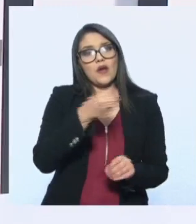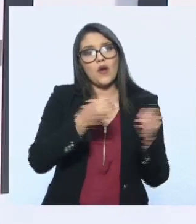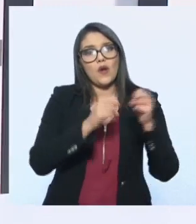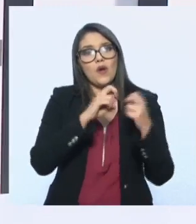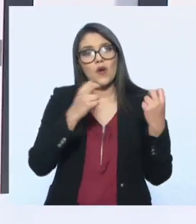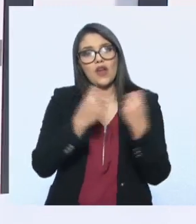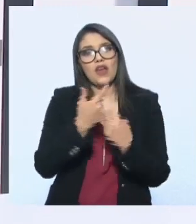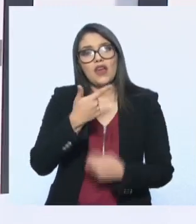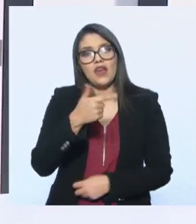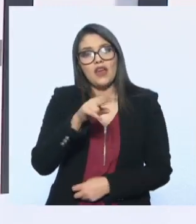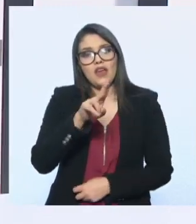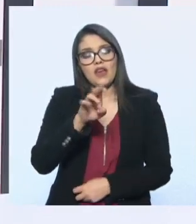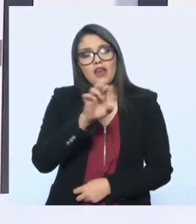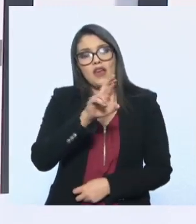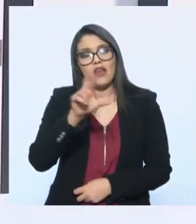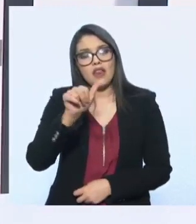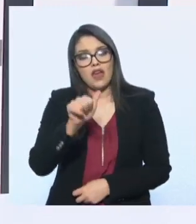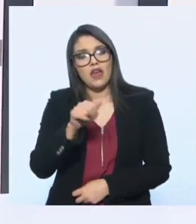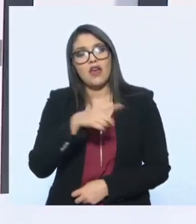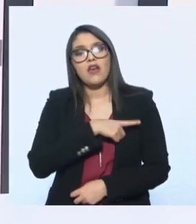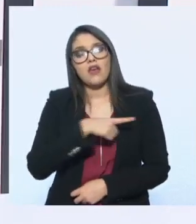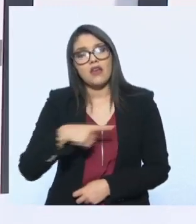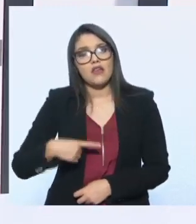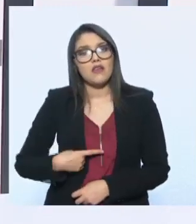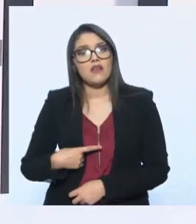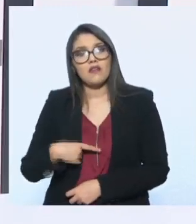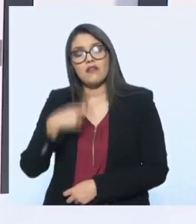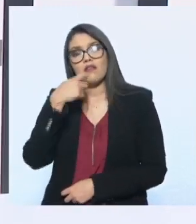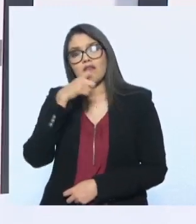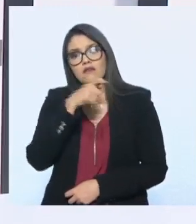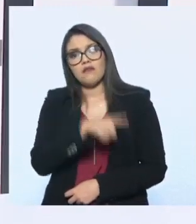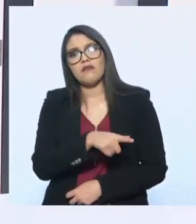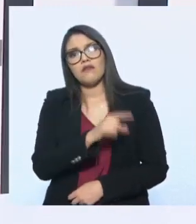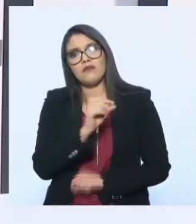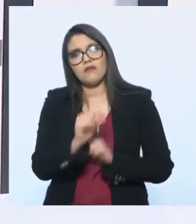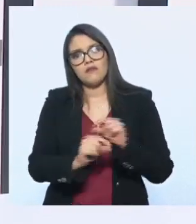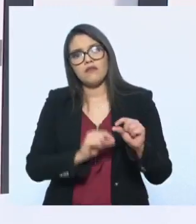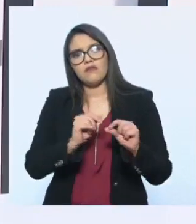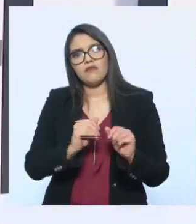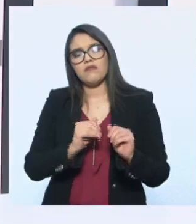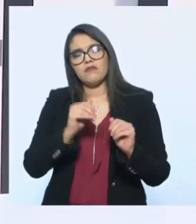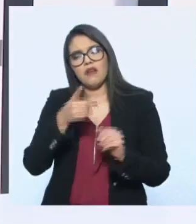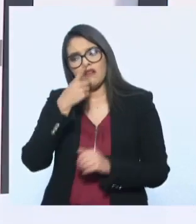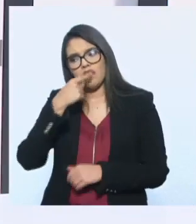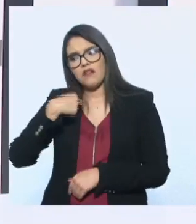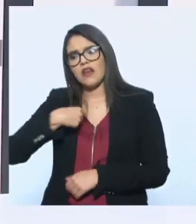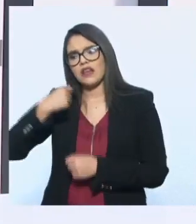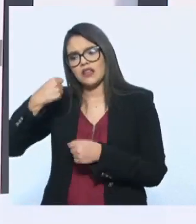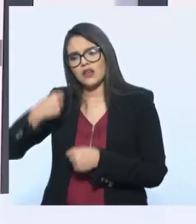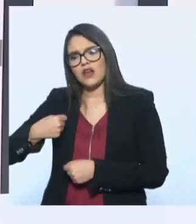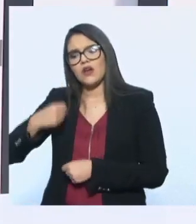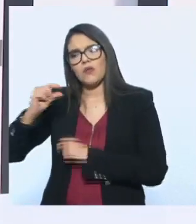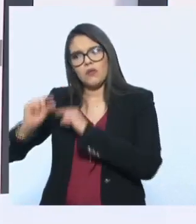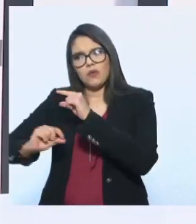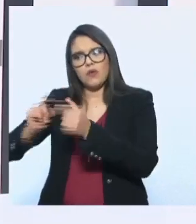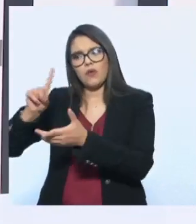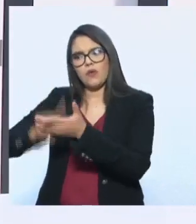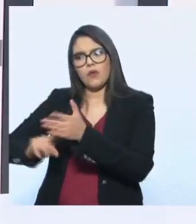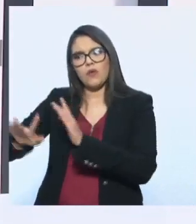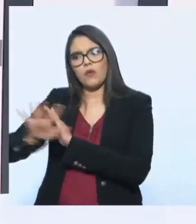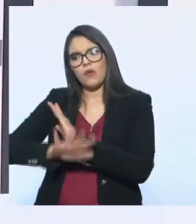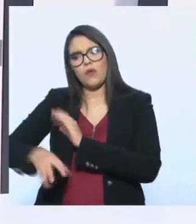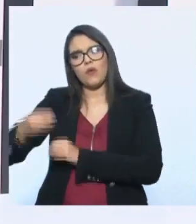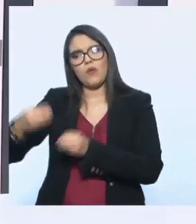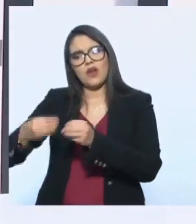se pronuncie o haga algún tipo de pronunciamiento y que nos dé un poco de certeza de que va a haber también una limpia al interior del Poder Judicial aquí